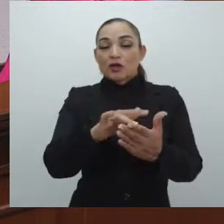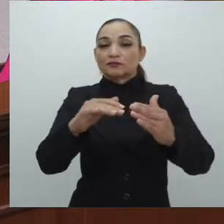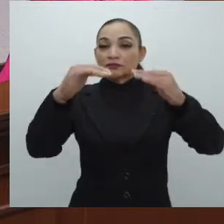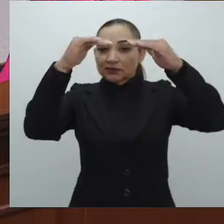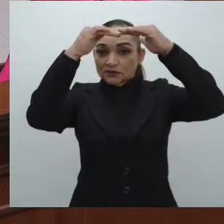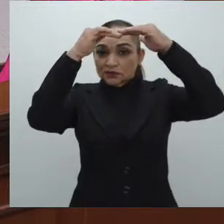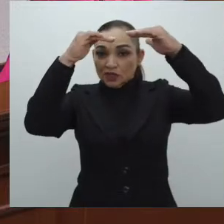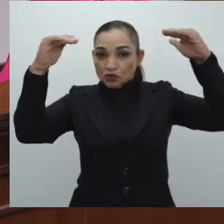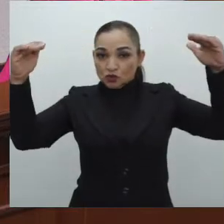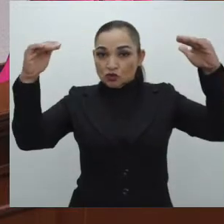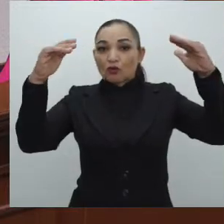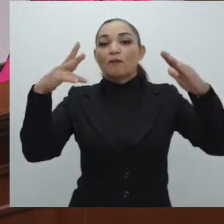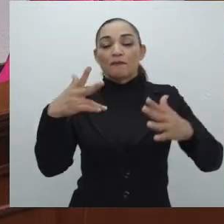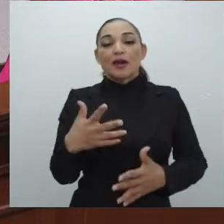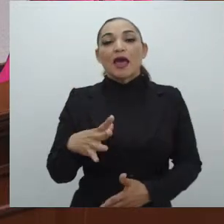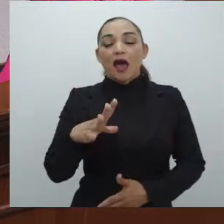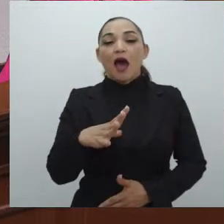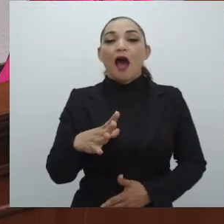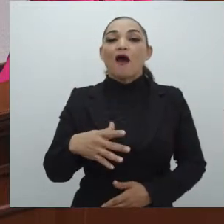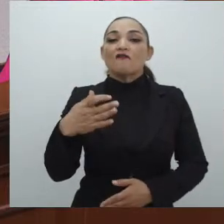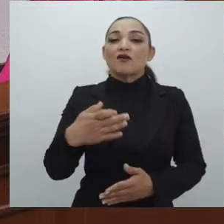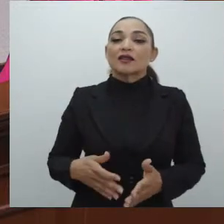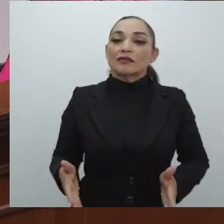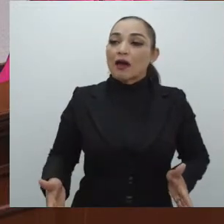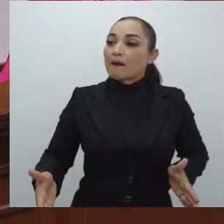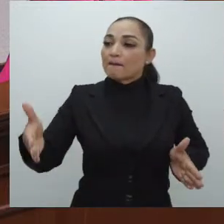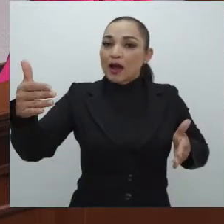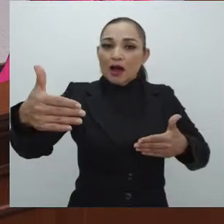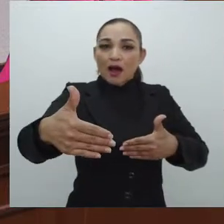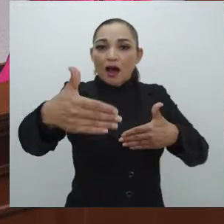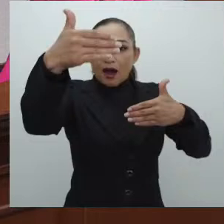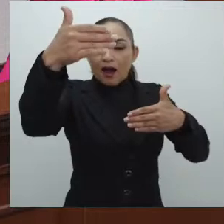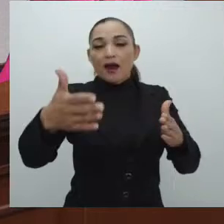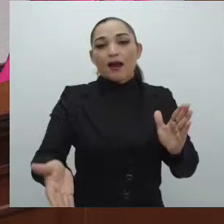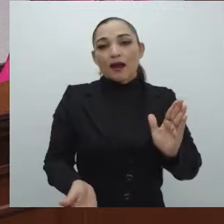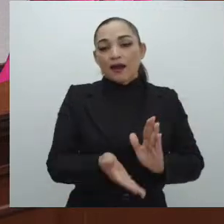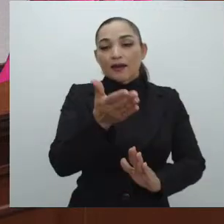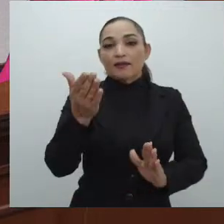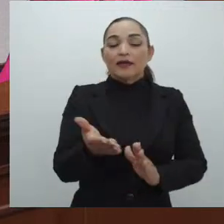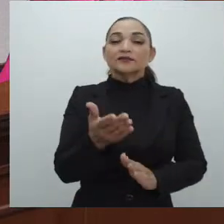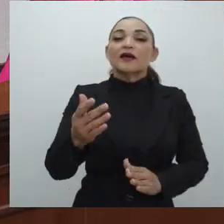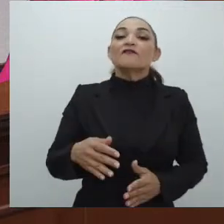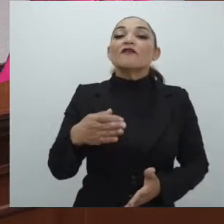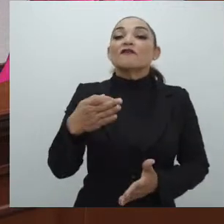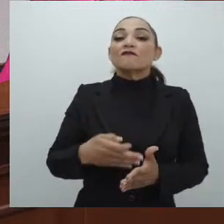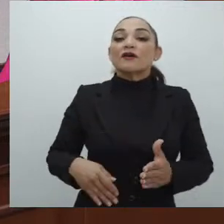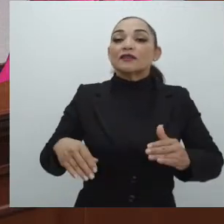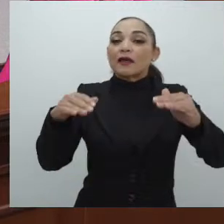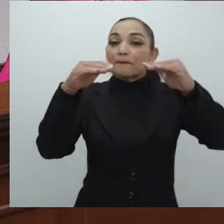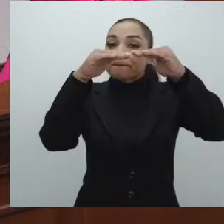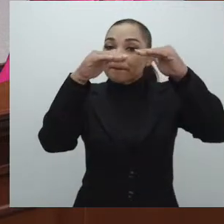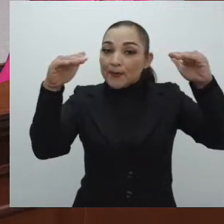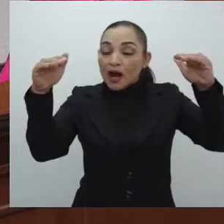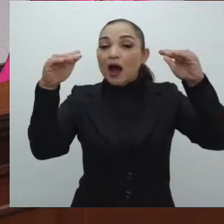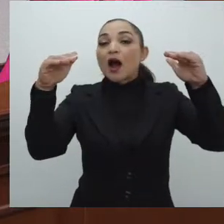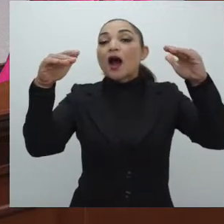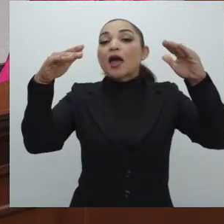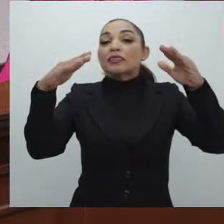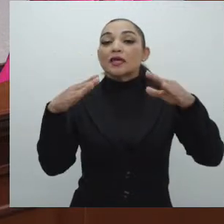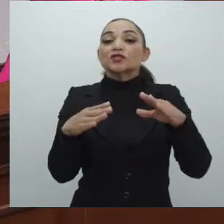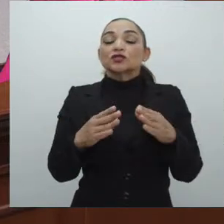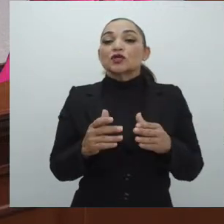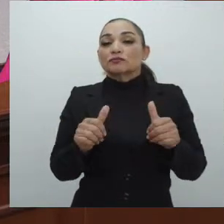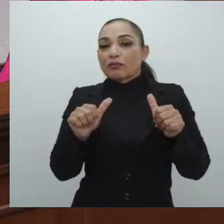los problemas de las bardas, están los problemas de impermeabilización, o problemas